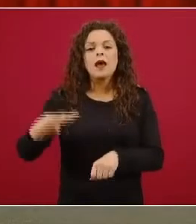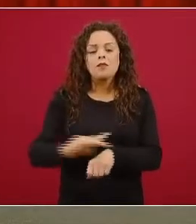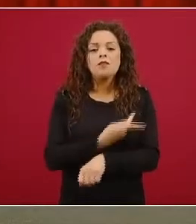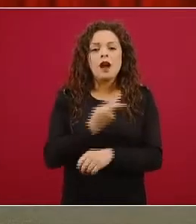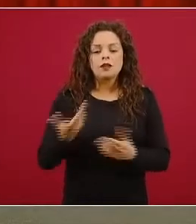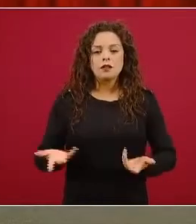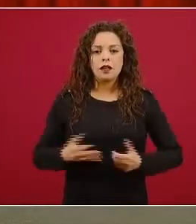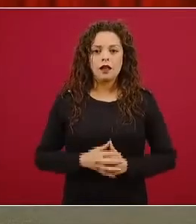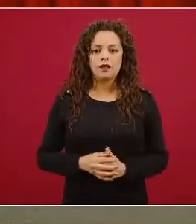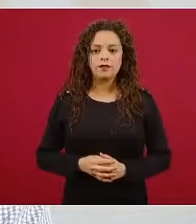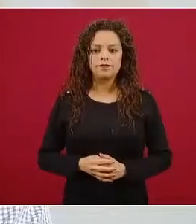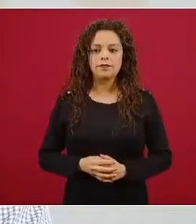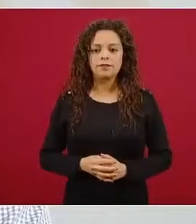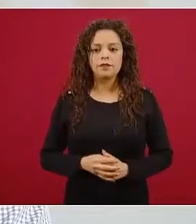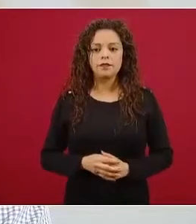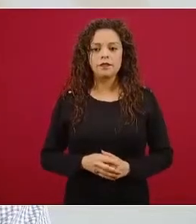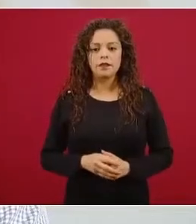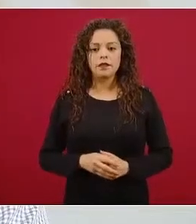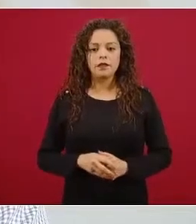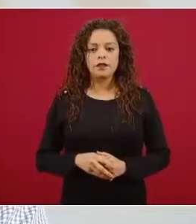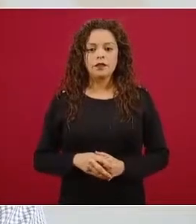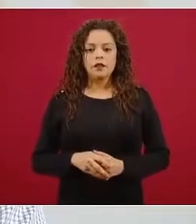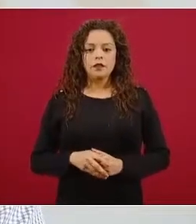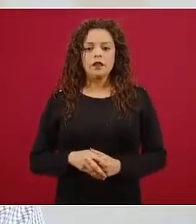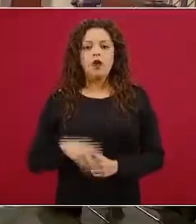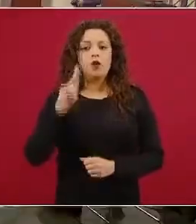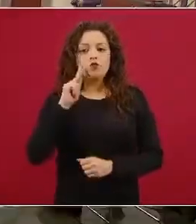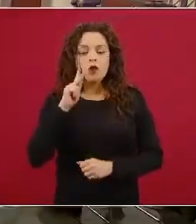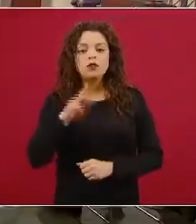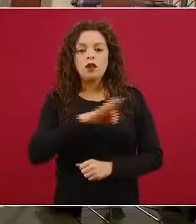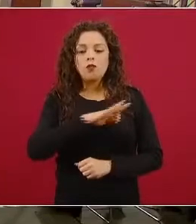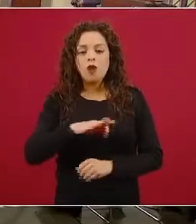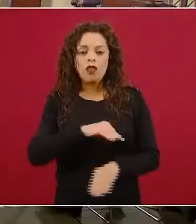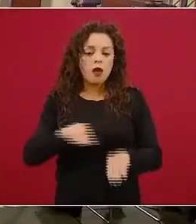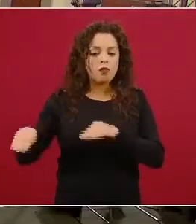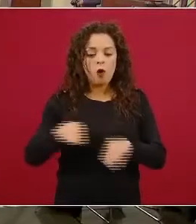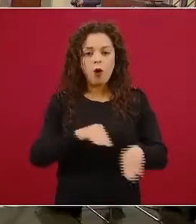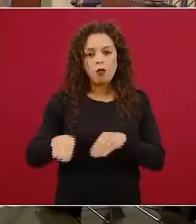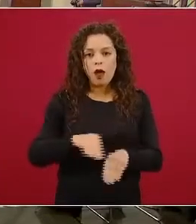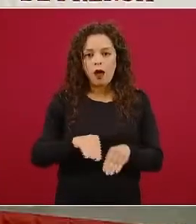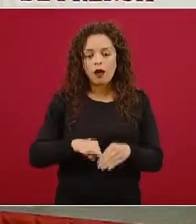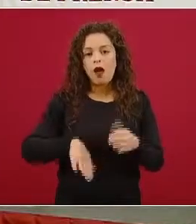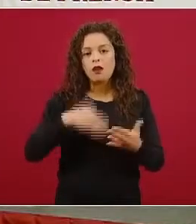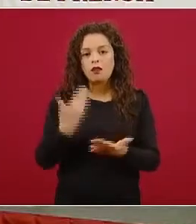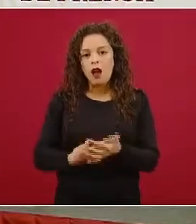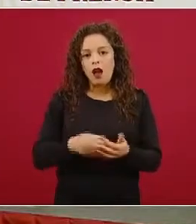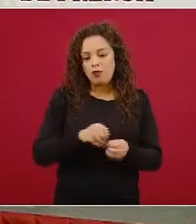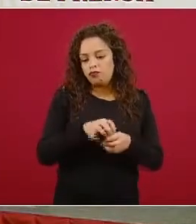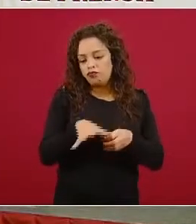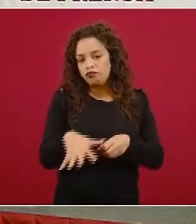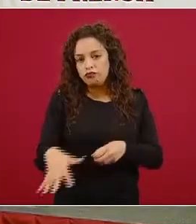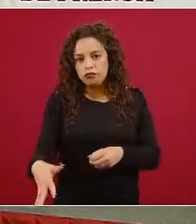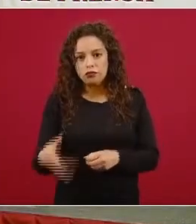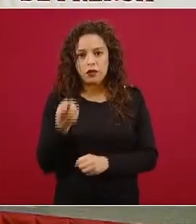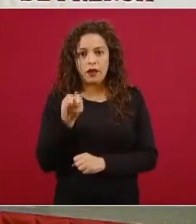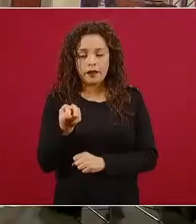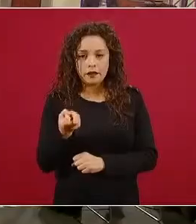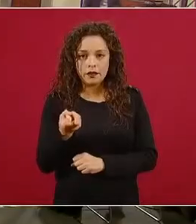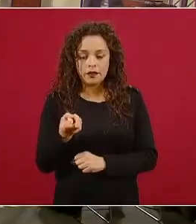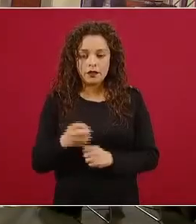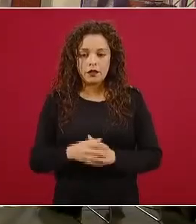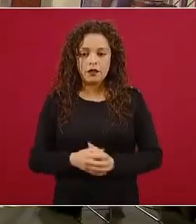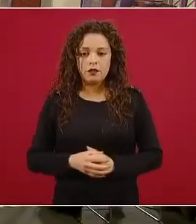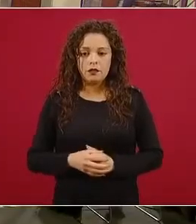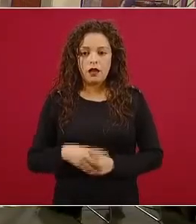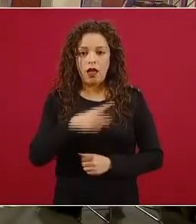vía terrestre, las muestras pueden también voltearse, pueden derramarse y por lo tanto el líquido que en su momento